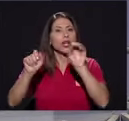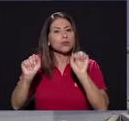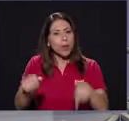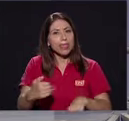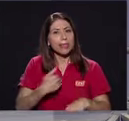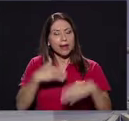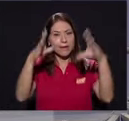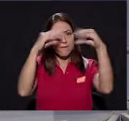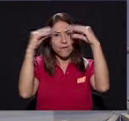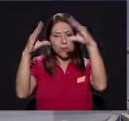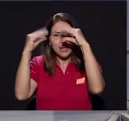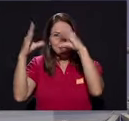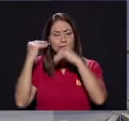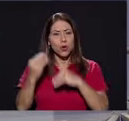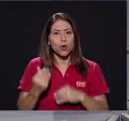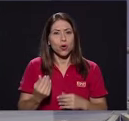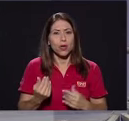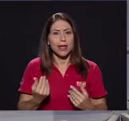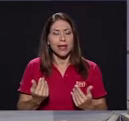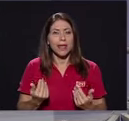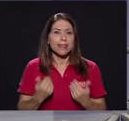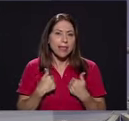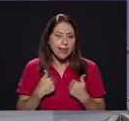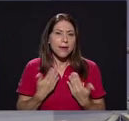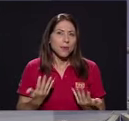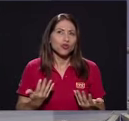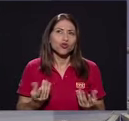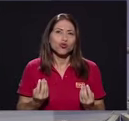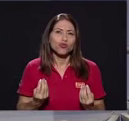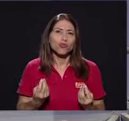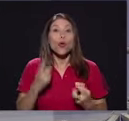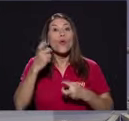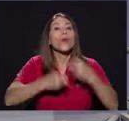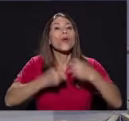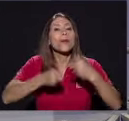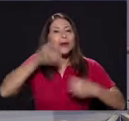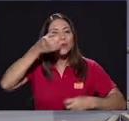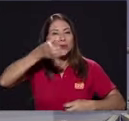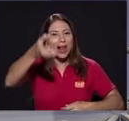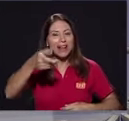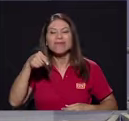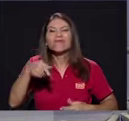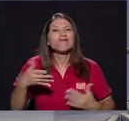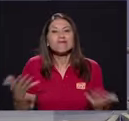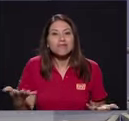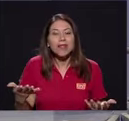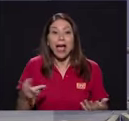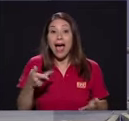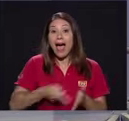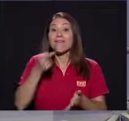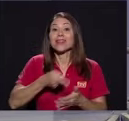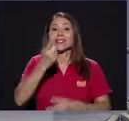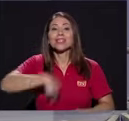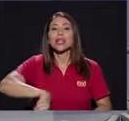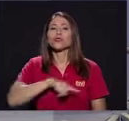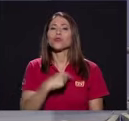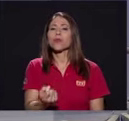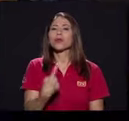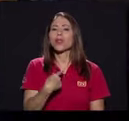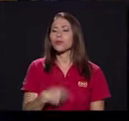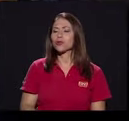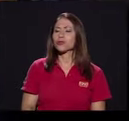información, tenemos un gran, podría decir que un problema cultural. Y el problema cultural es que a veces nos hacemos